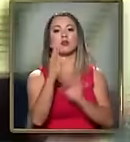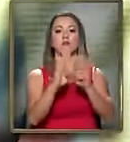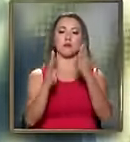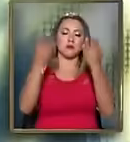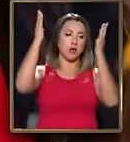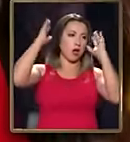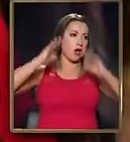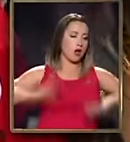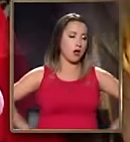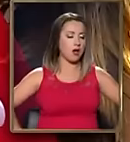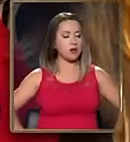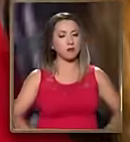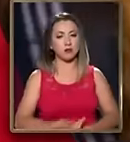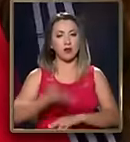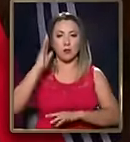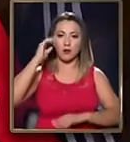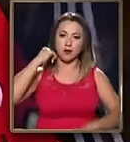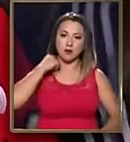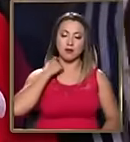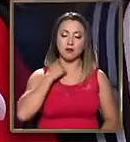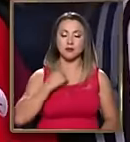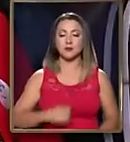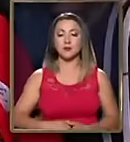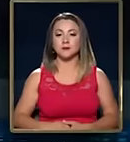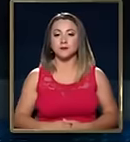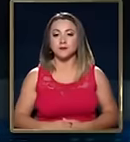están. ¿Ah?